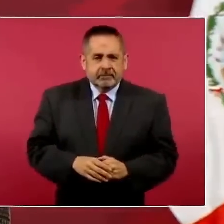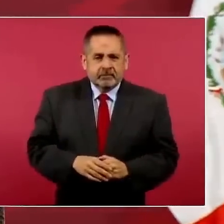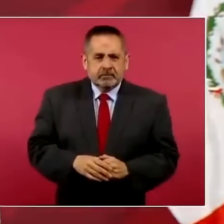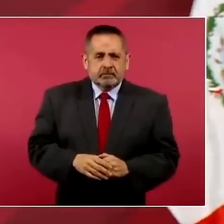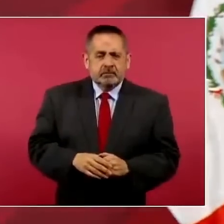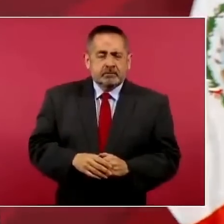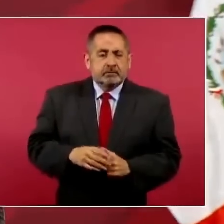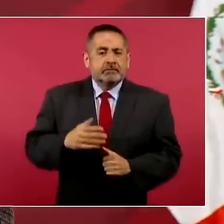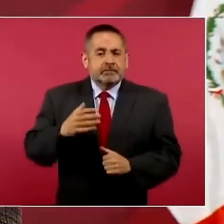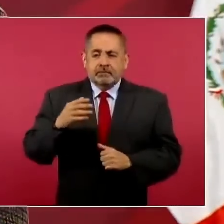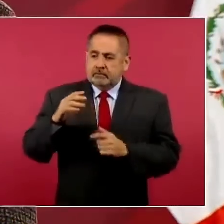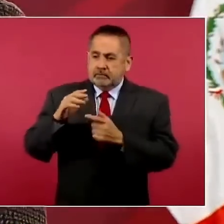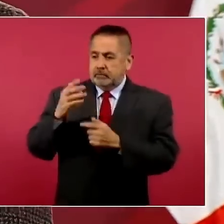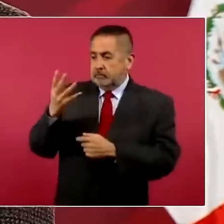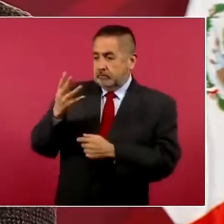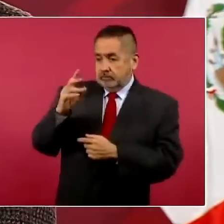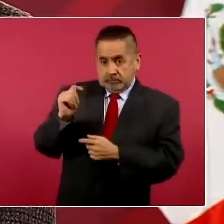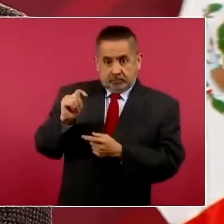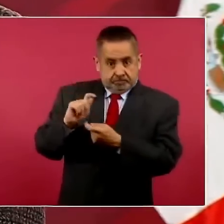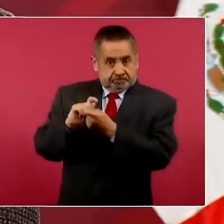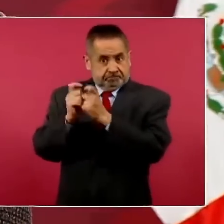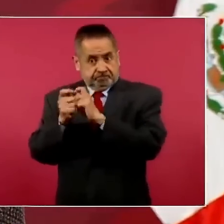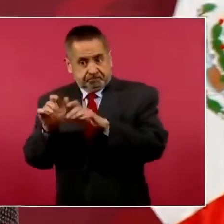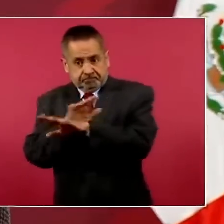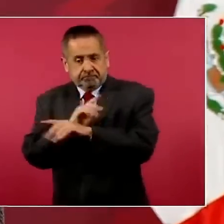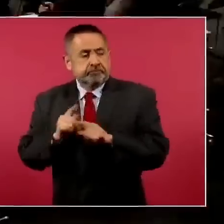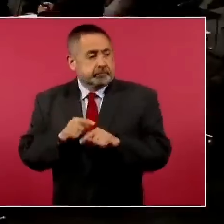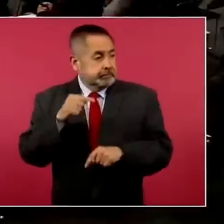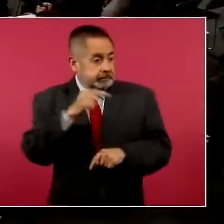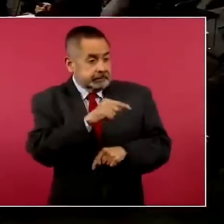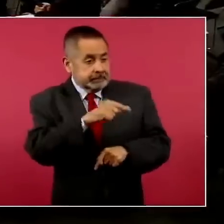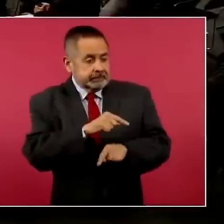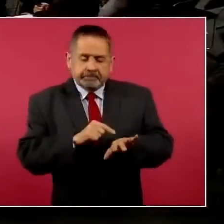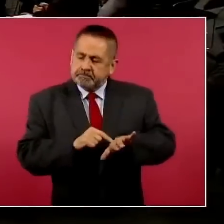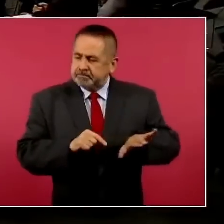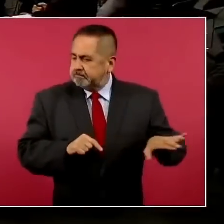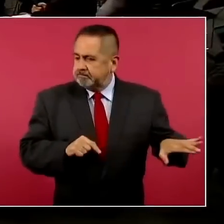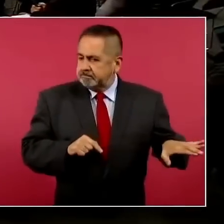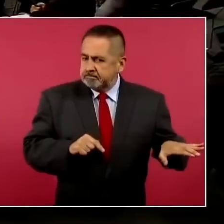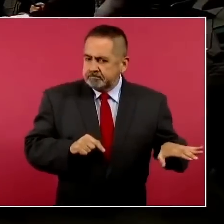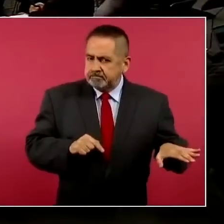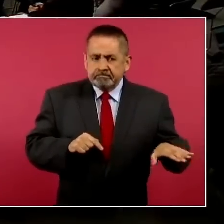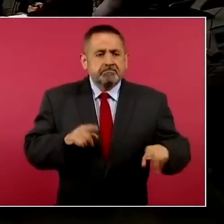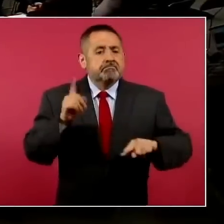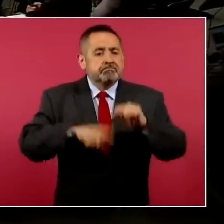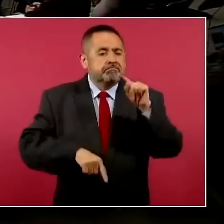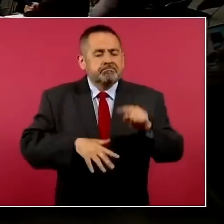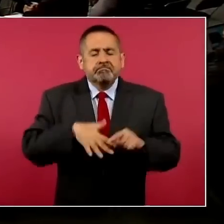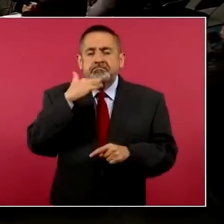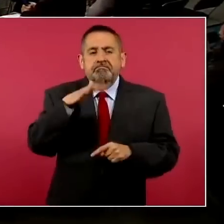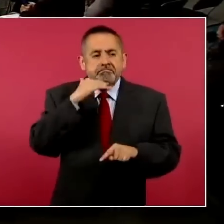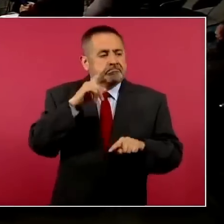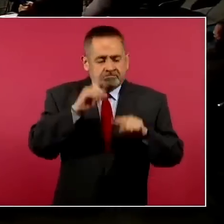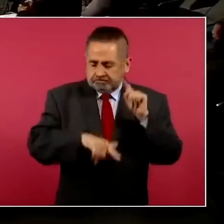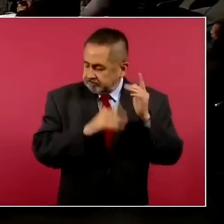Hacer a un lado a los privilegiados, acabar con la corrupción